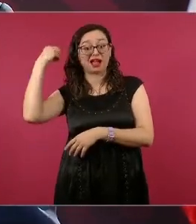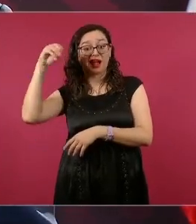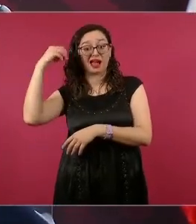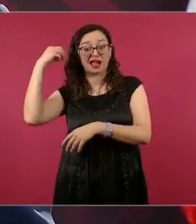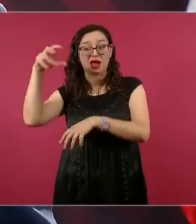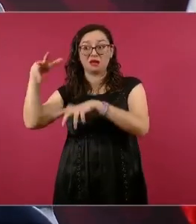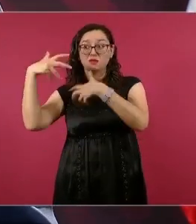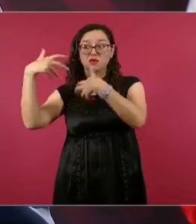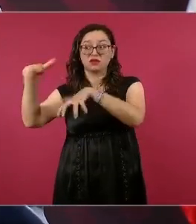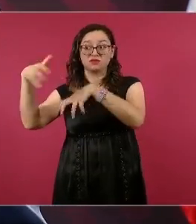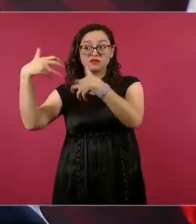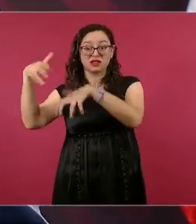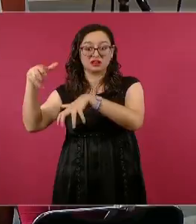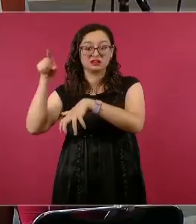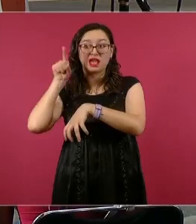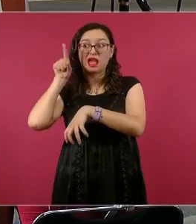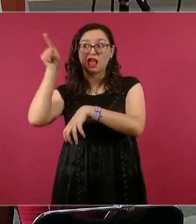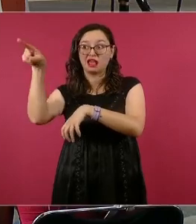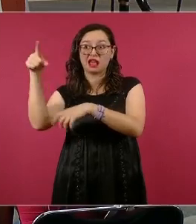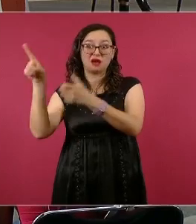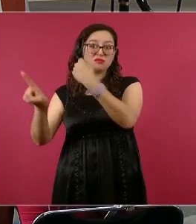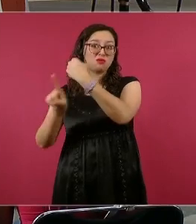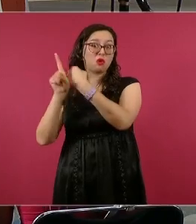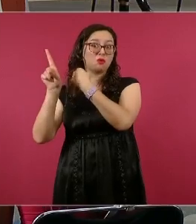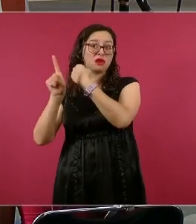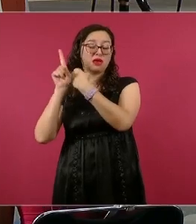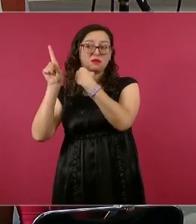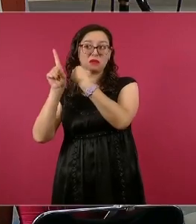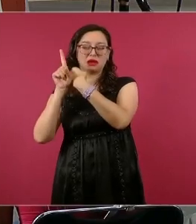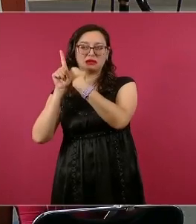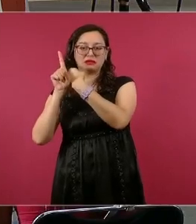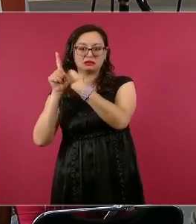y un enfrentamiento con un pueblo, con una comunidad